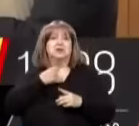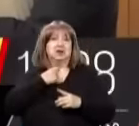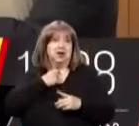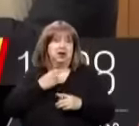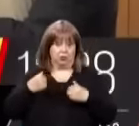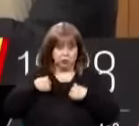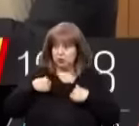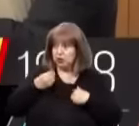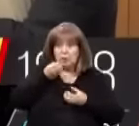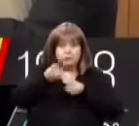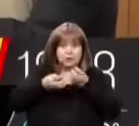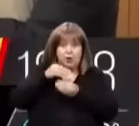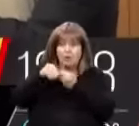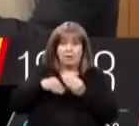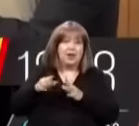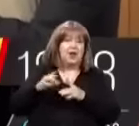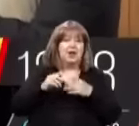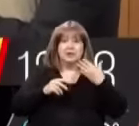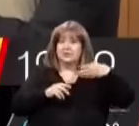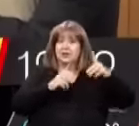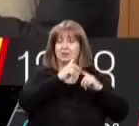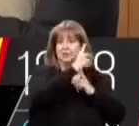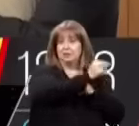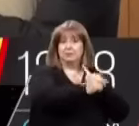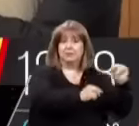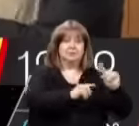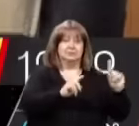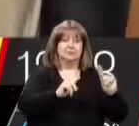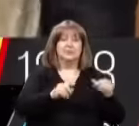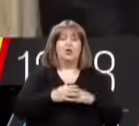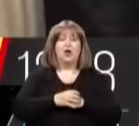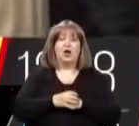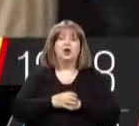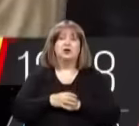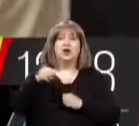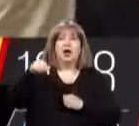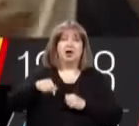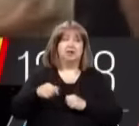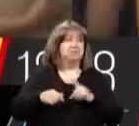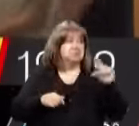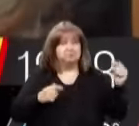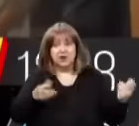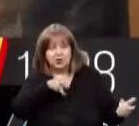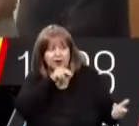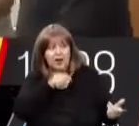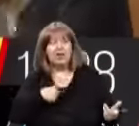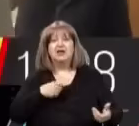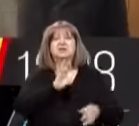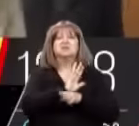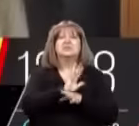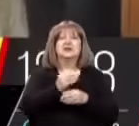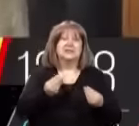vinimos a declarar nosotros como familia, bueno, no estaban y ahora tampoco. Así que sí, eso muestra de lo